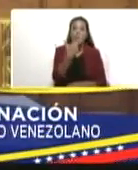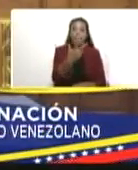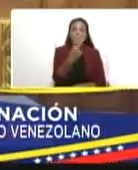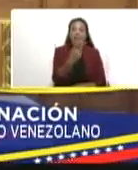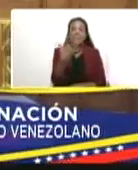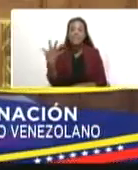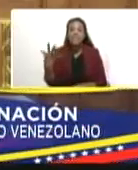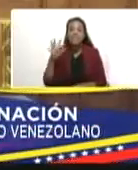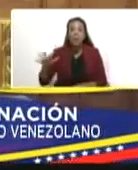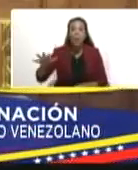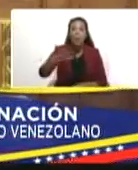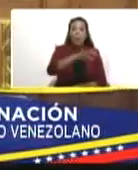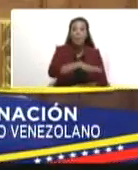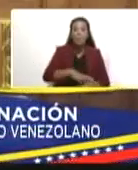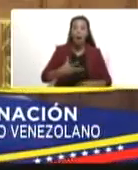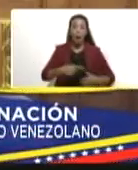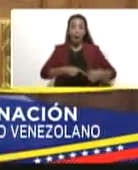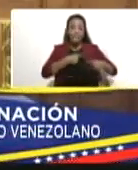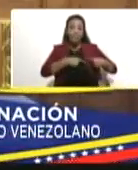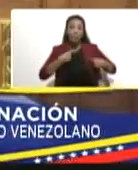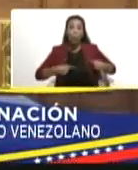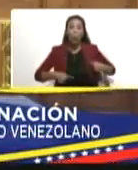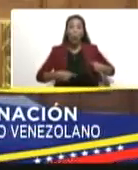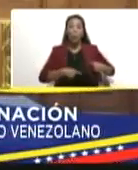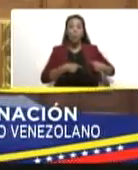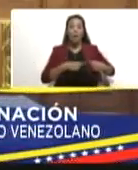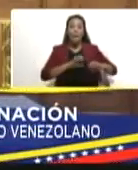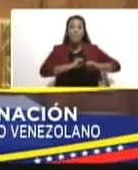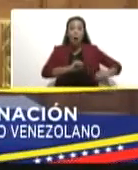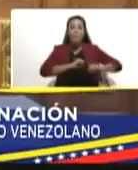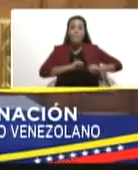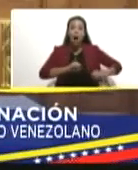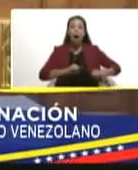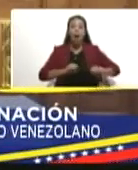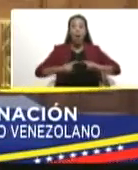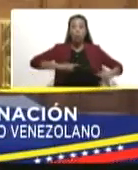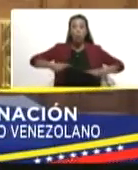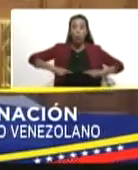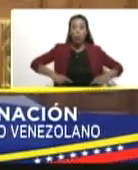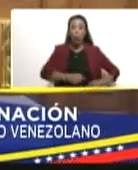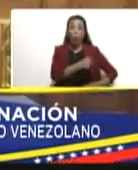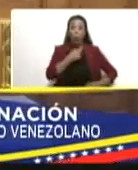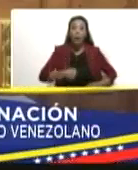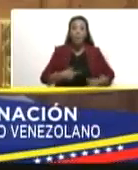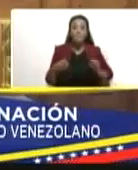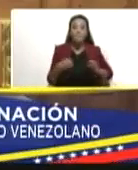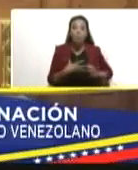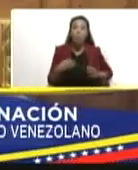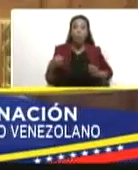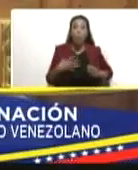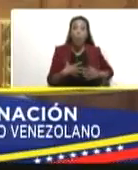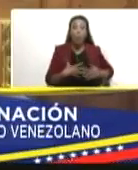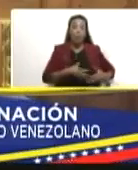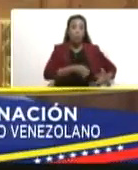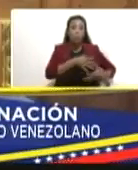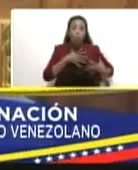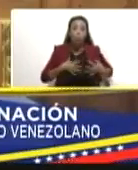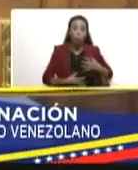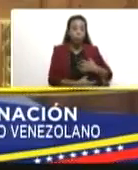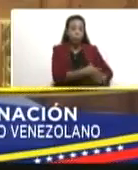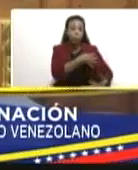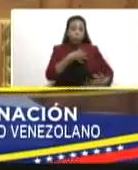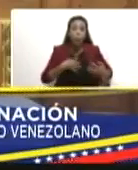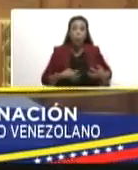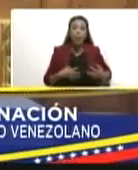dispositivos marcapasos desfibriladores resincronizador válvulas aórticas y mitrales